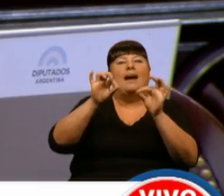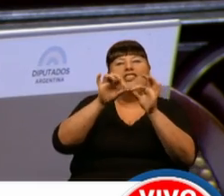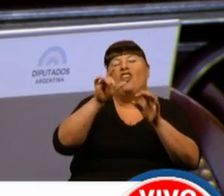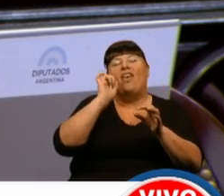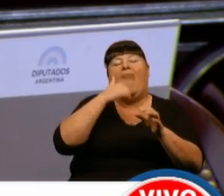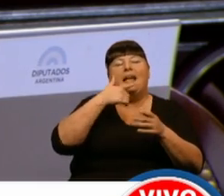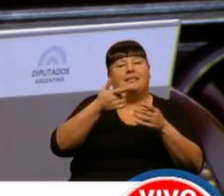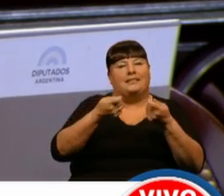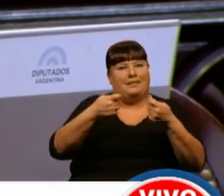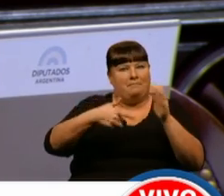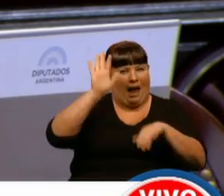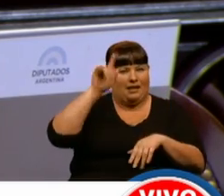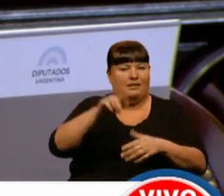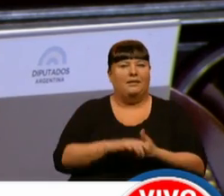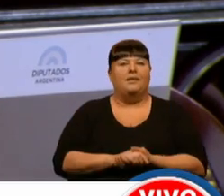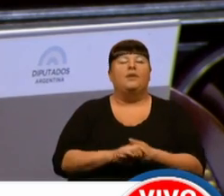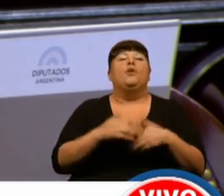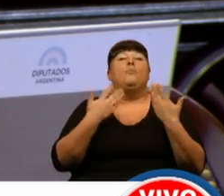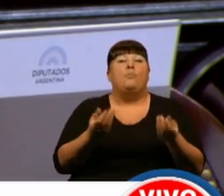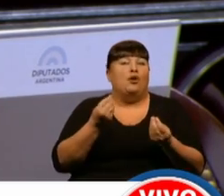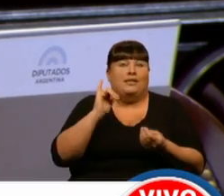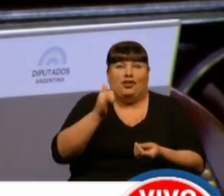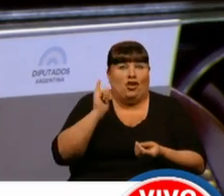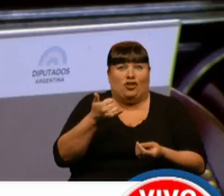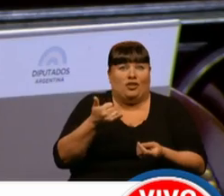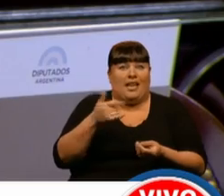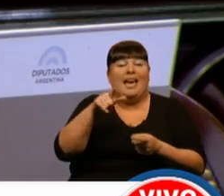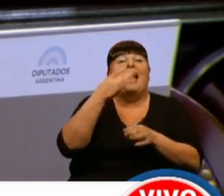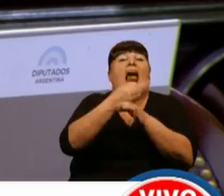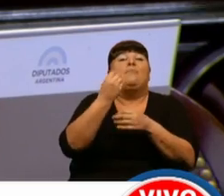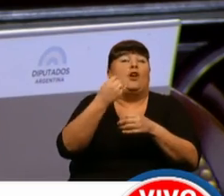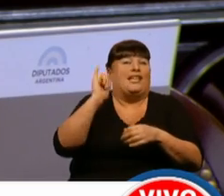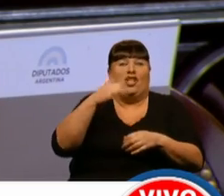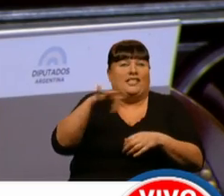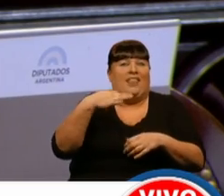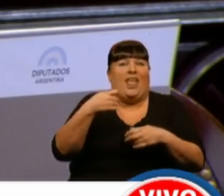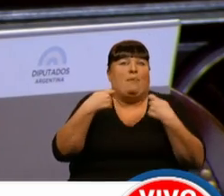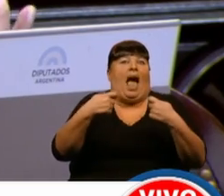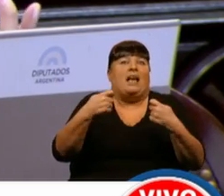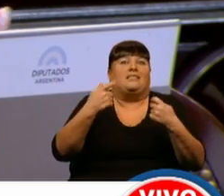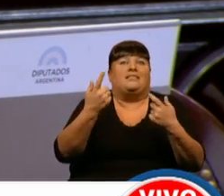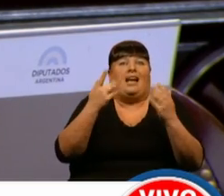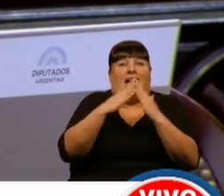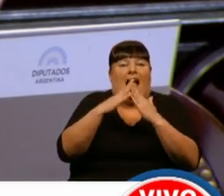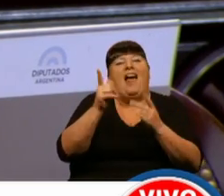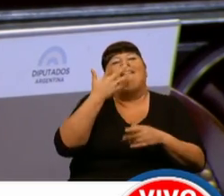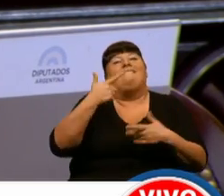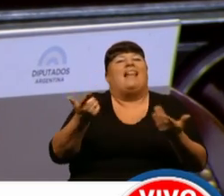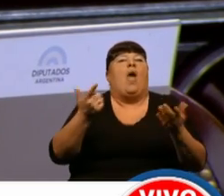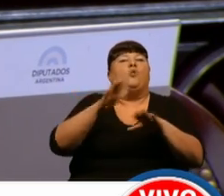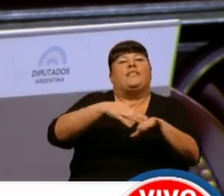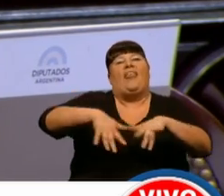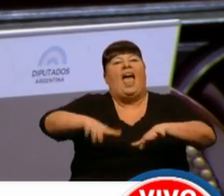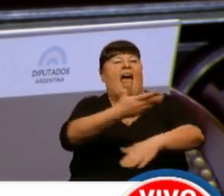caro y es justamente porque están obligados y están en estas categorías porque están obligados a consumir no hay que les gusta andar en